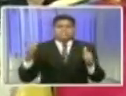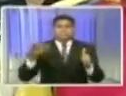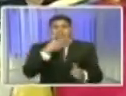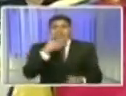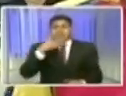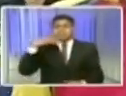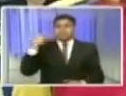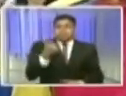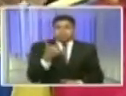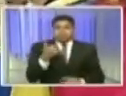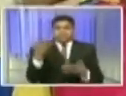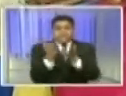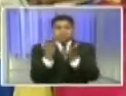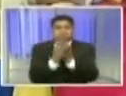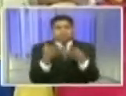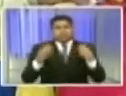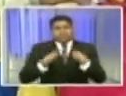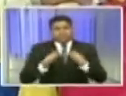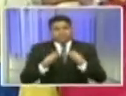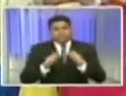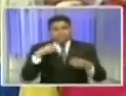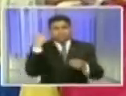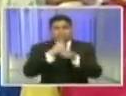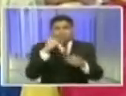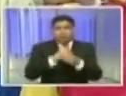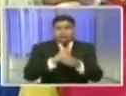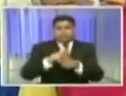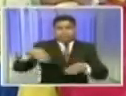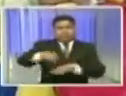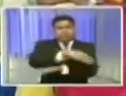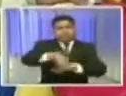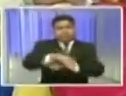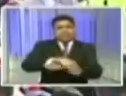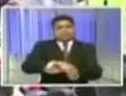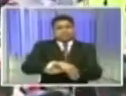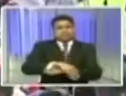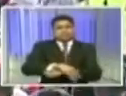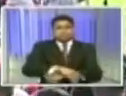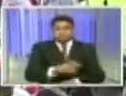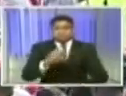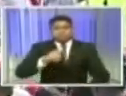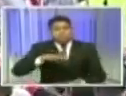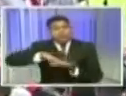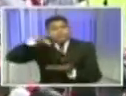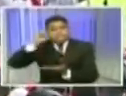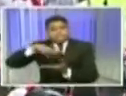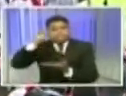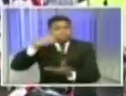calle, la lucha, el trabajo. Ahí es donde uno se forja de verdad.